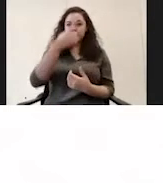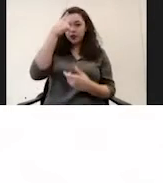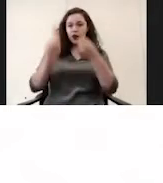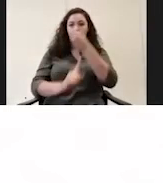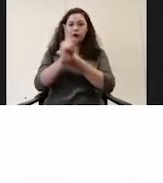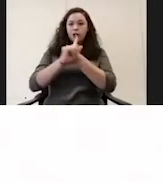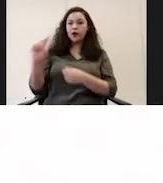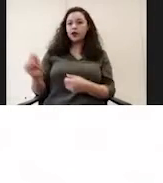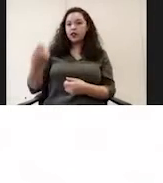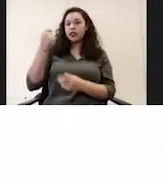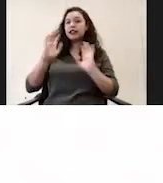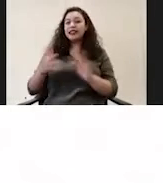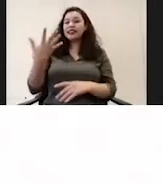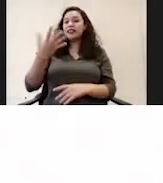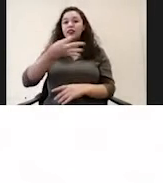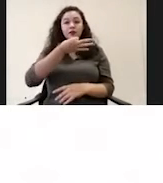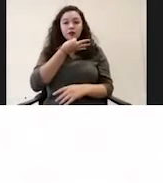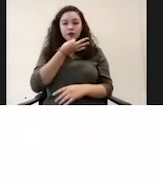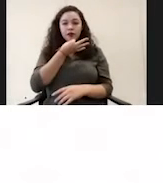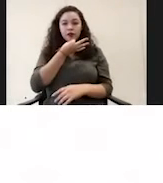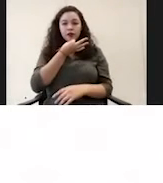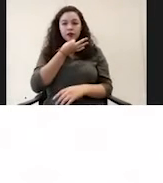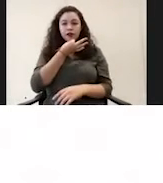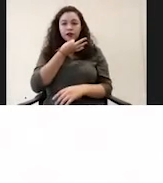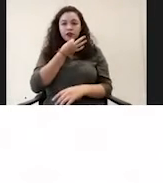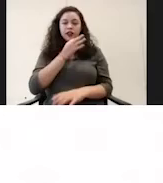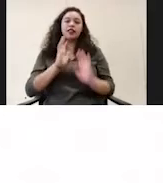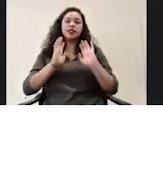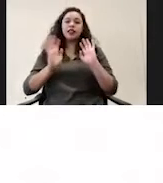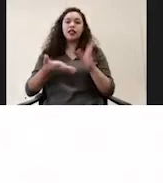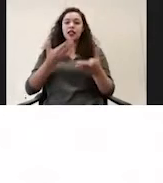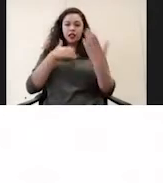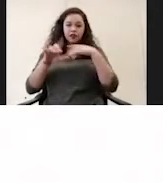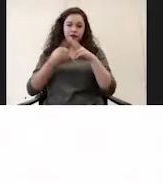pero en 5 minutitos podemos comenzar. Muchas gracias.